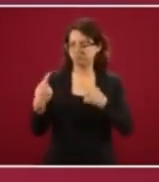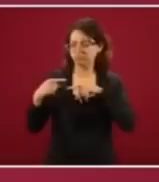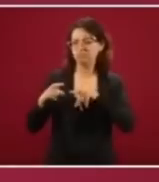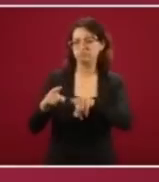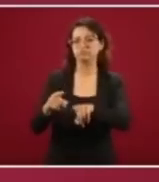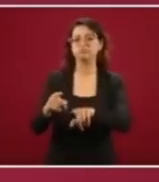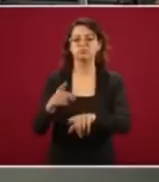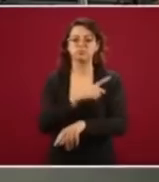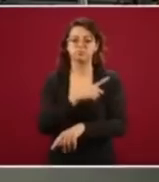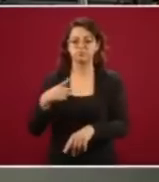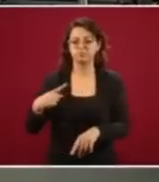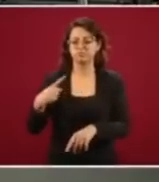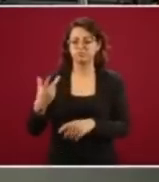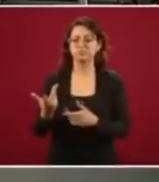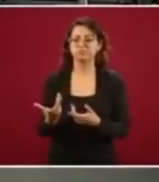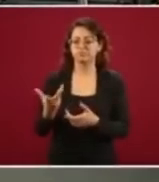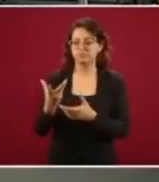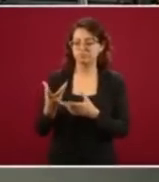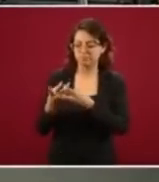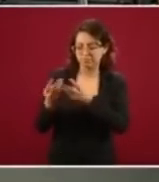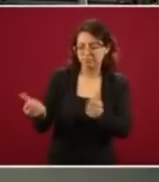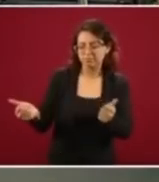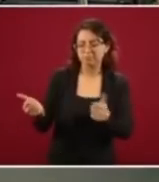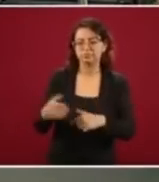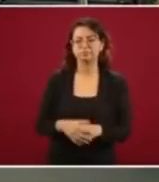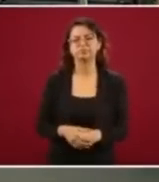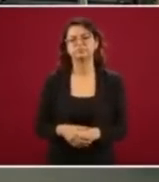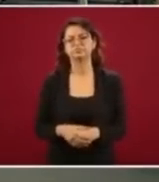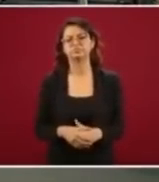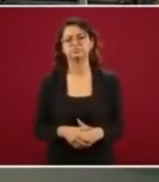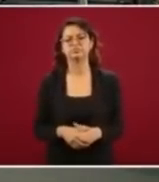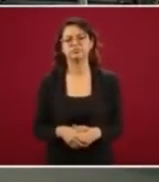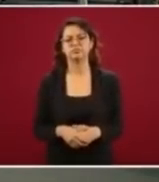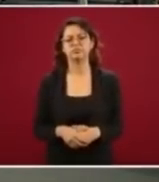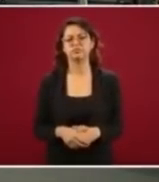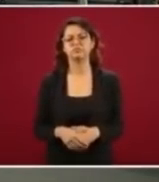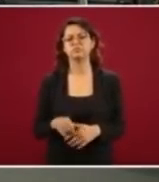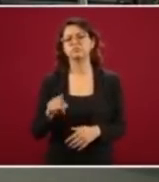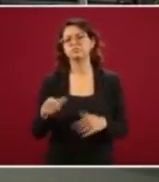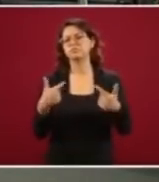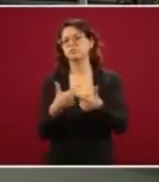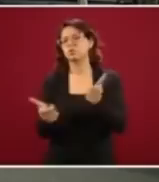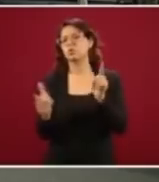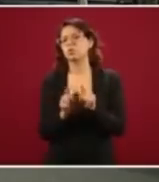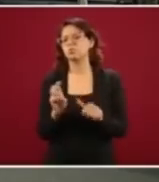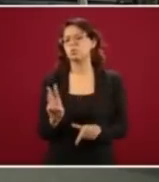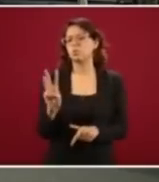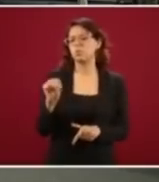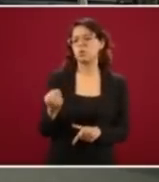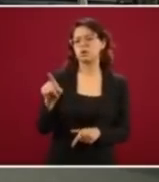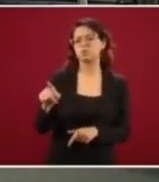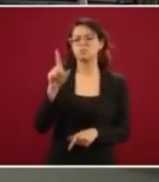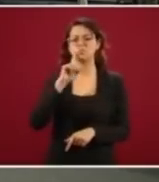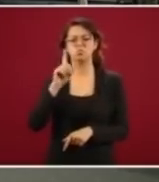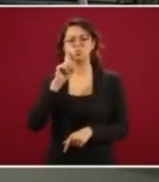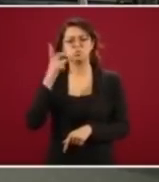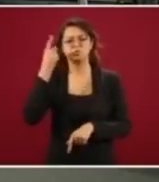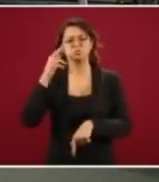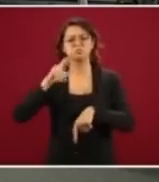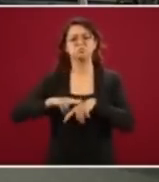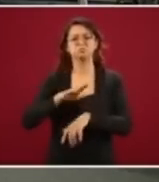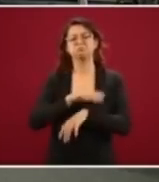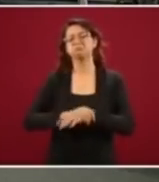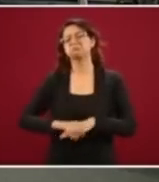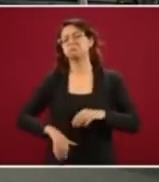sus jubilaciones. La directora ORP de Grupo Walmart, perdón, se quiso lavar las manos. ¿Usted tuvo